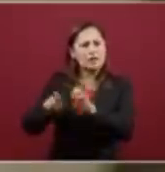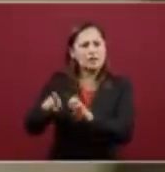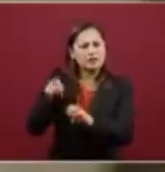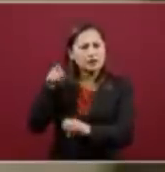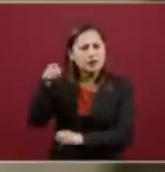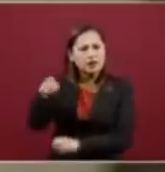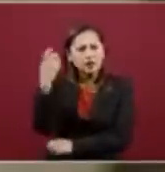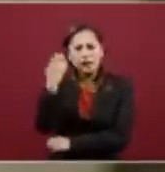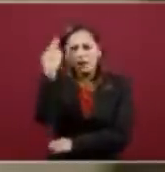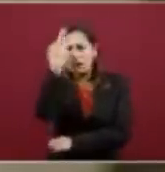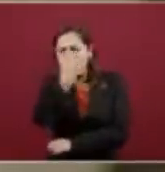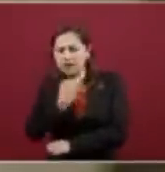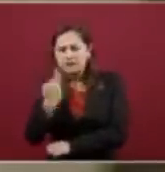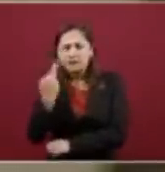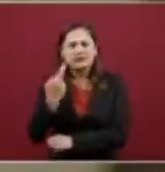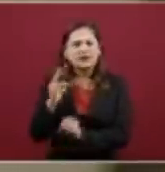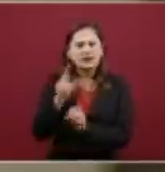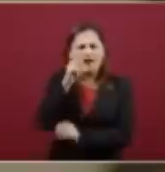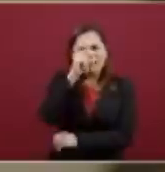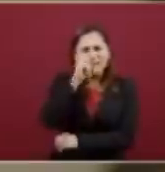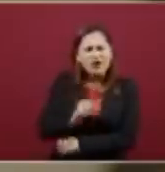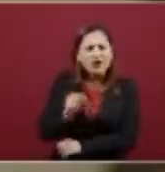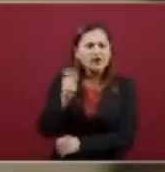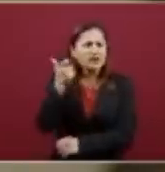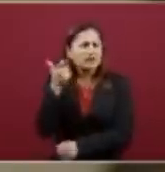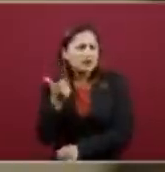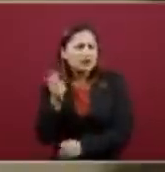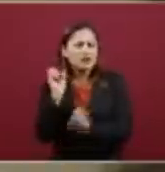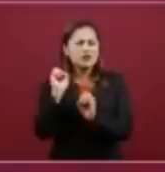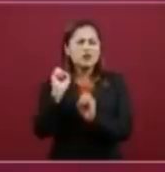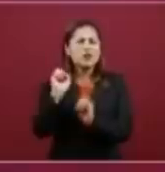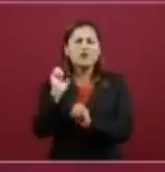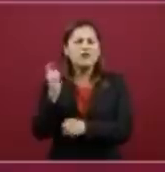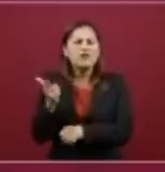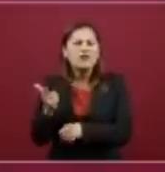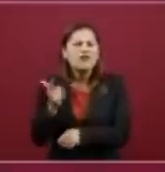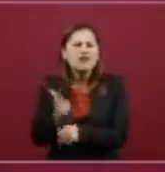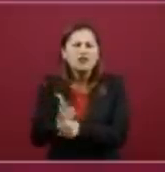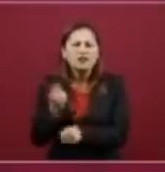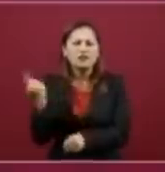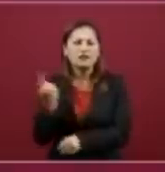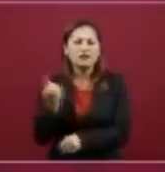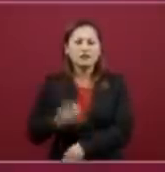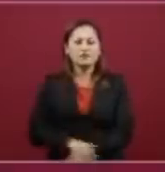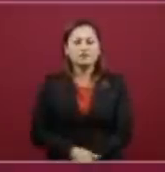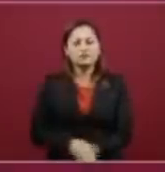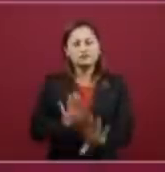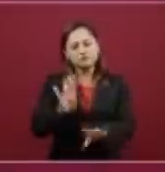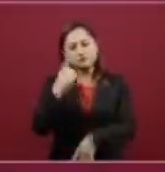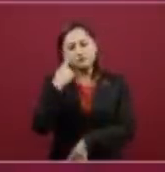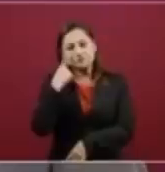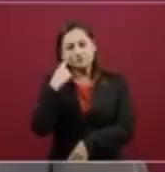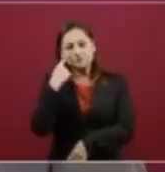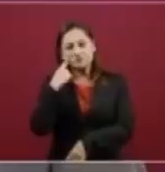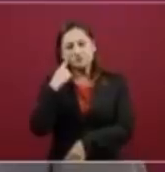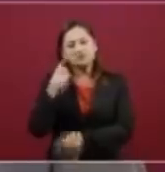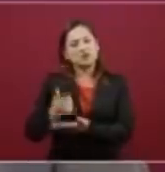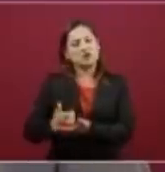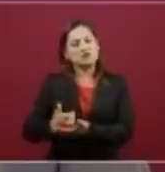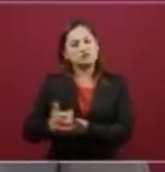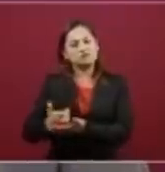hubo sobrecostos o algo más que ustedes le hayan encontrado? Bueno, en primer lugar son los sobrecostos,